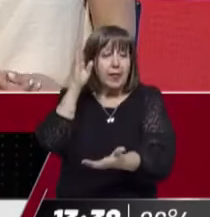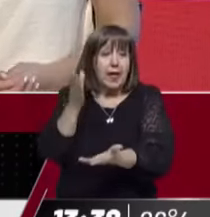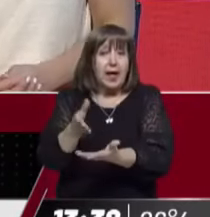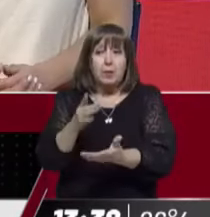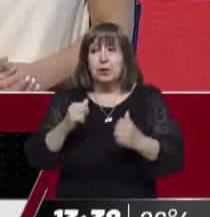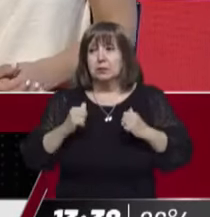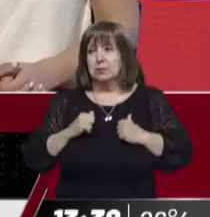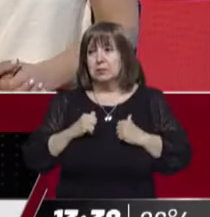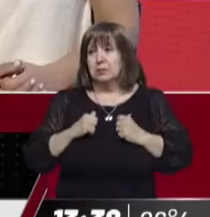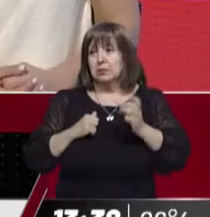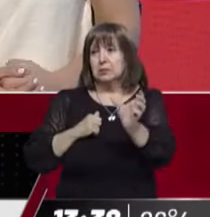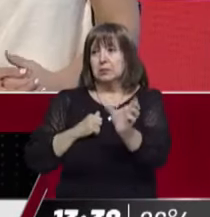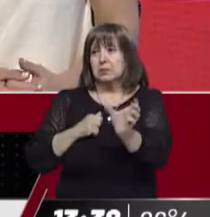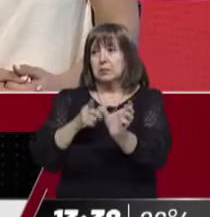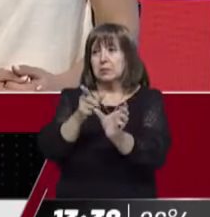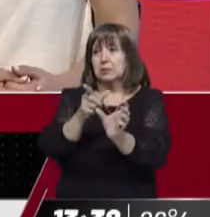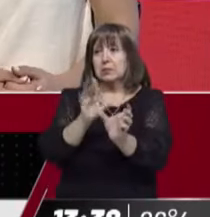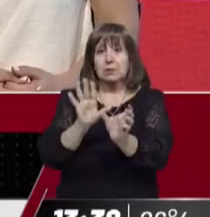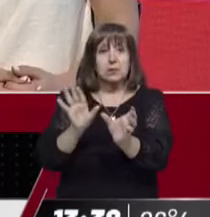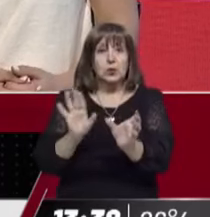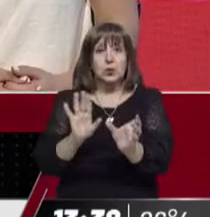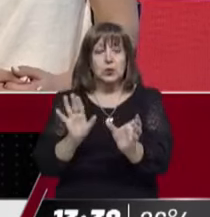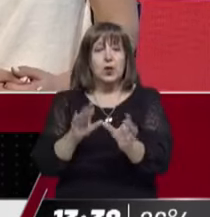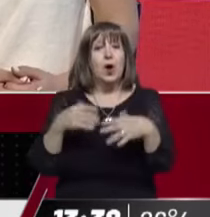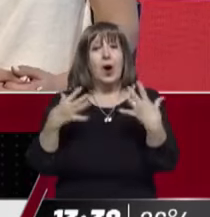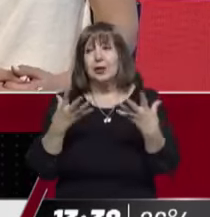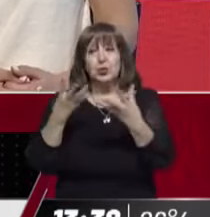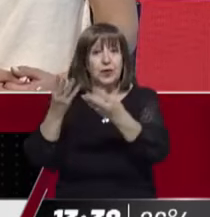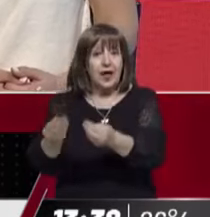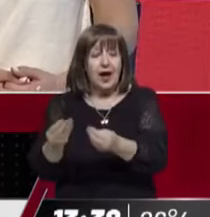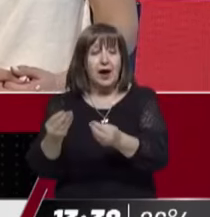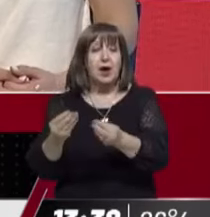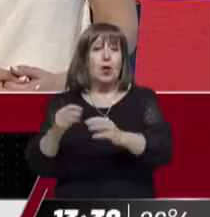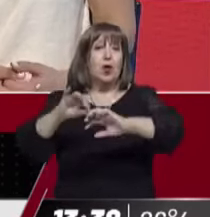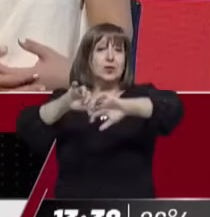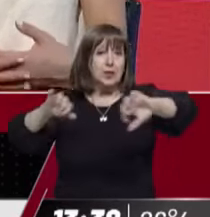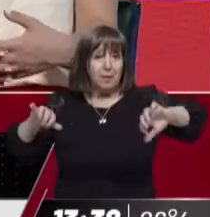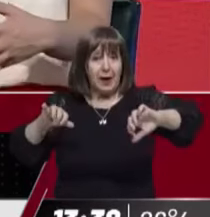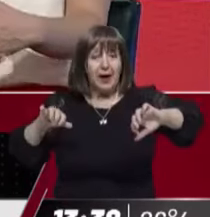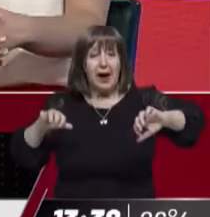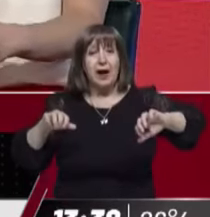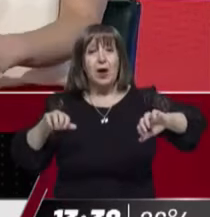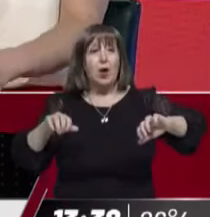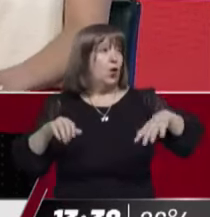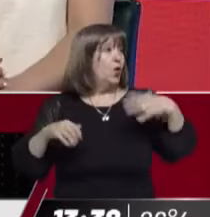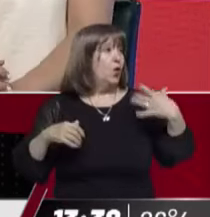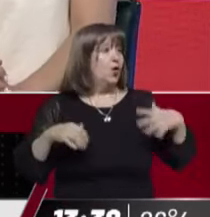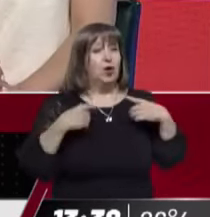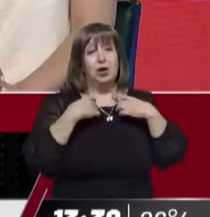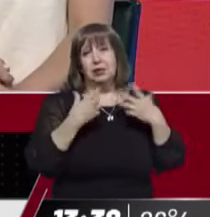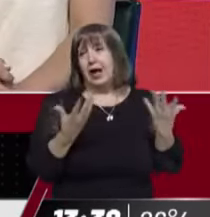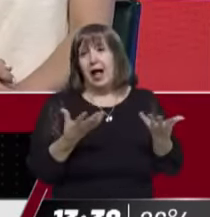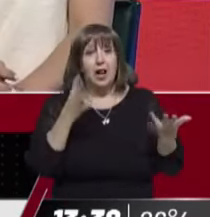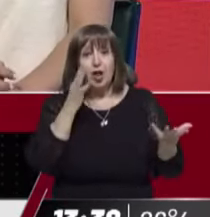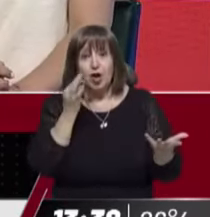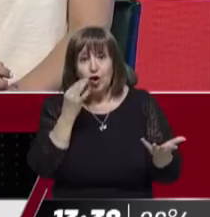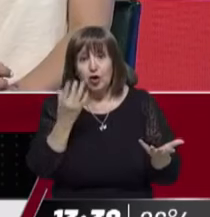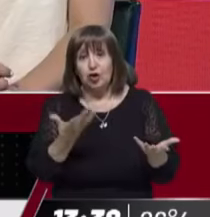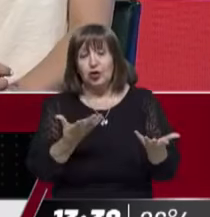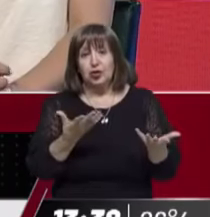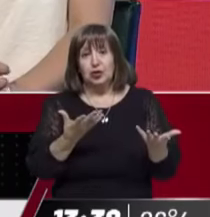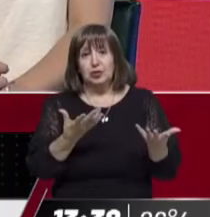hacer. Algo hay que hacer urgente. Algo hay que hacer y de todos los puntos, digamos, no solamente del colegio,